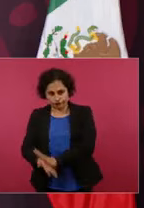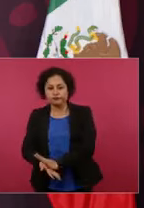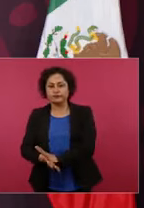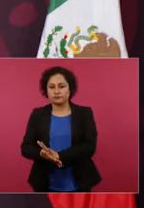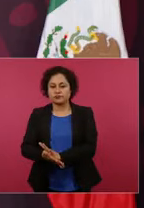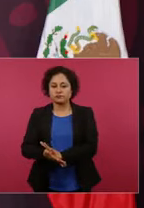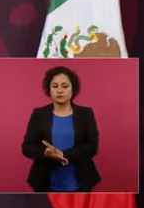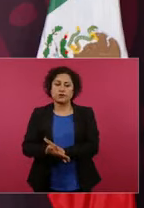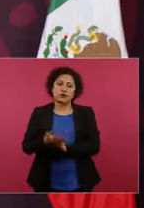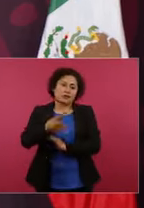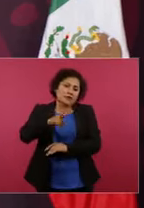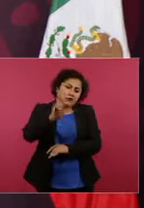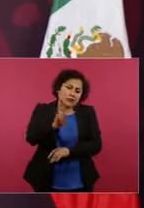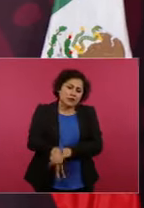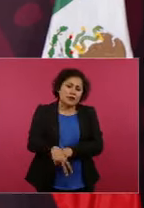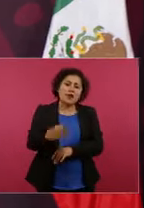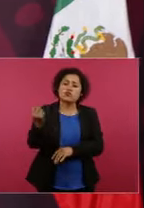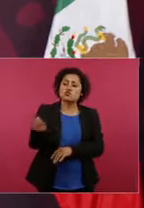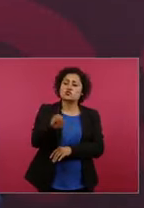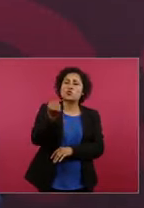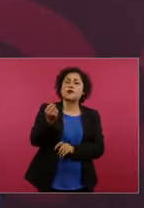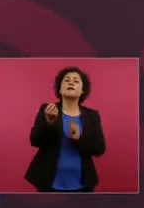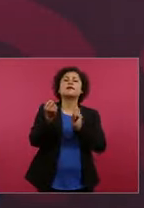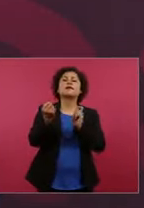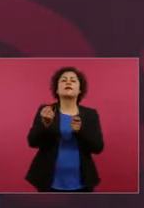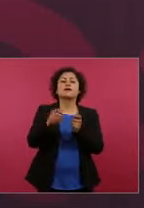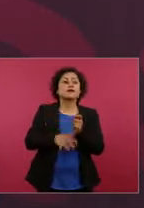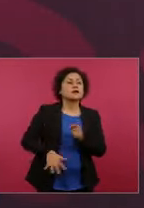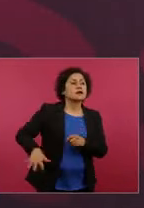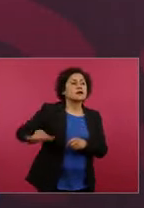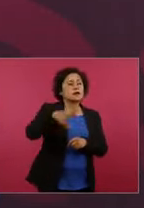mucho, porque el pueblo de México